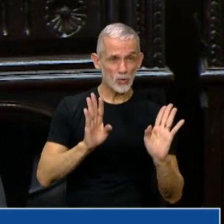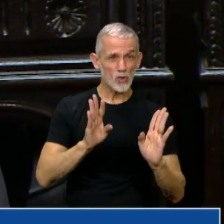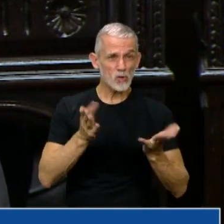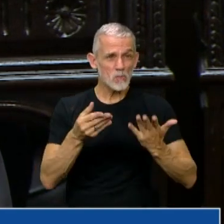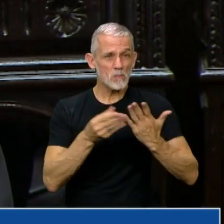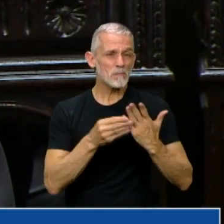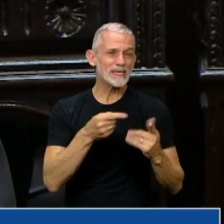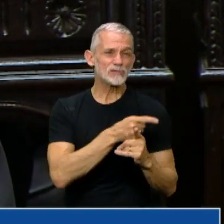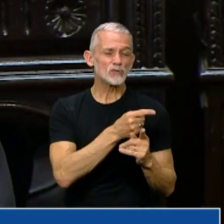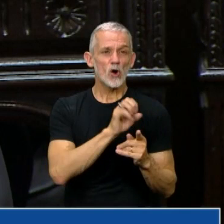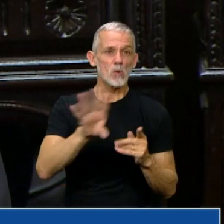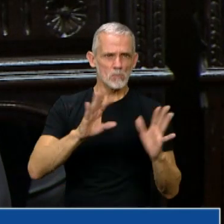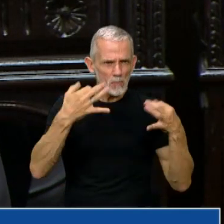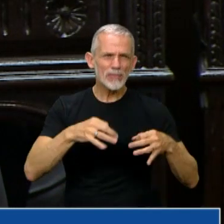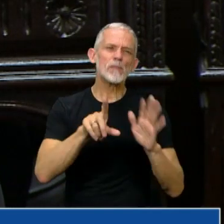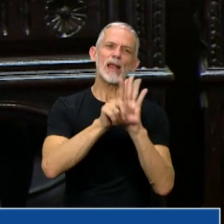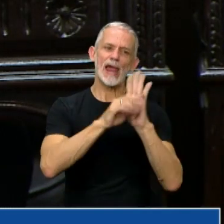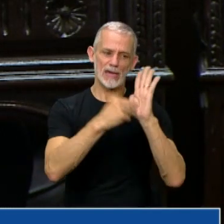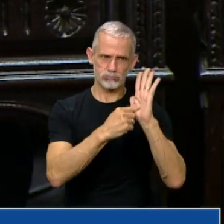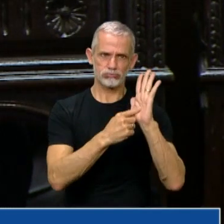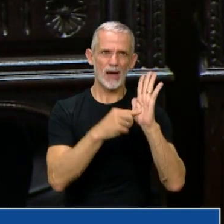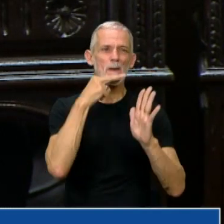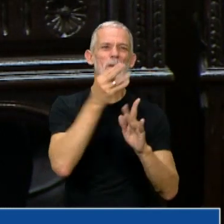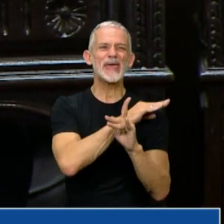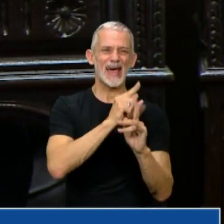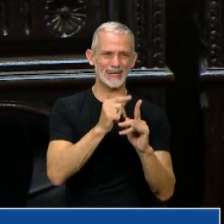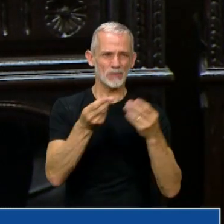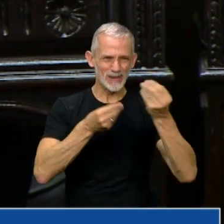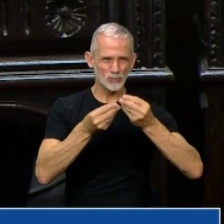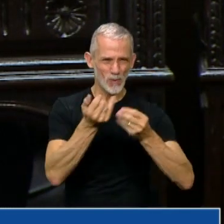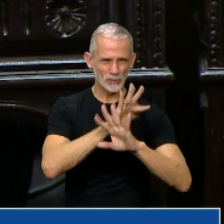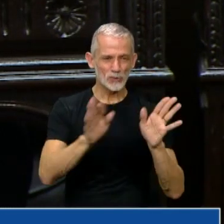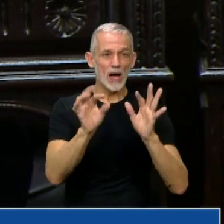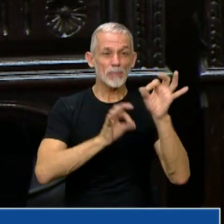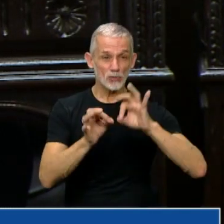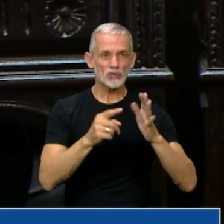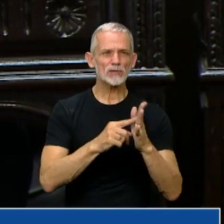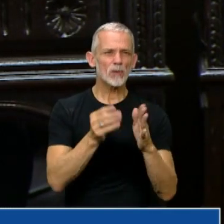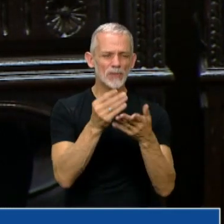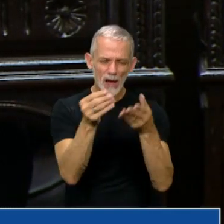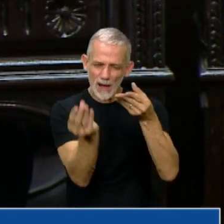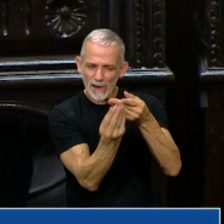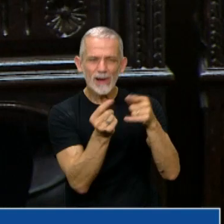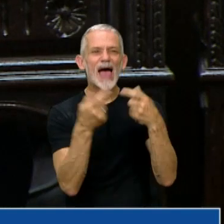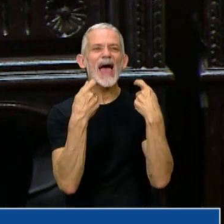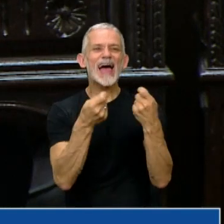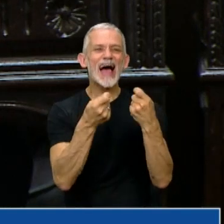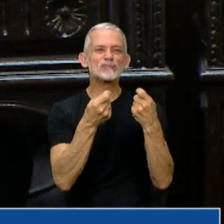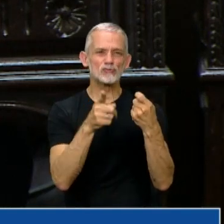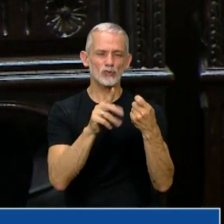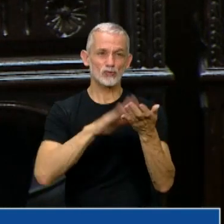que corresponde por ley, se menciona en la separata de gasto